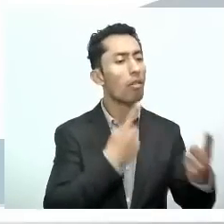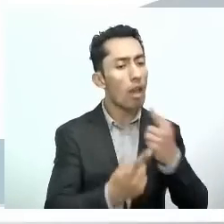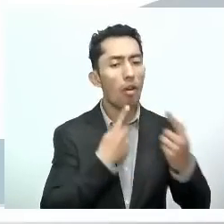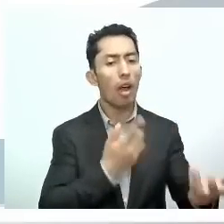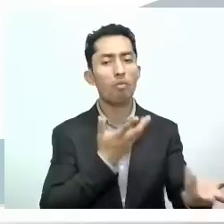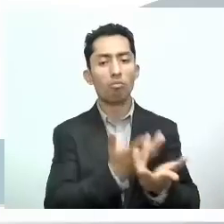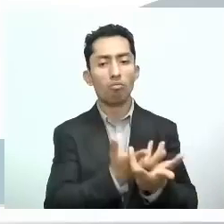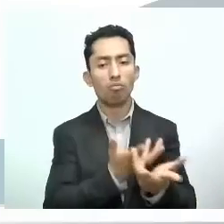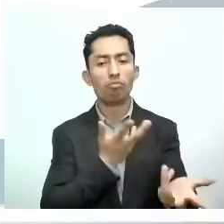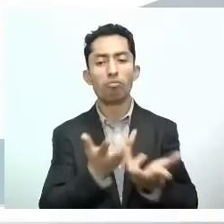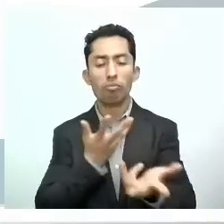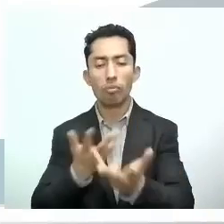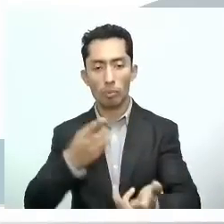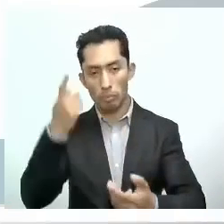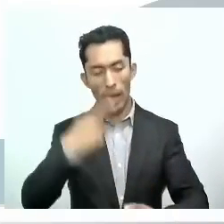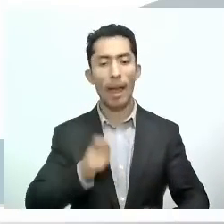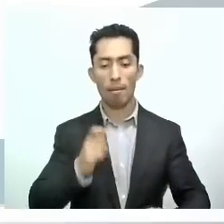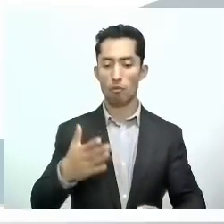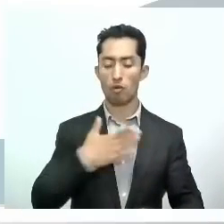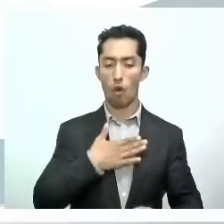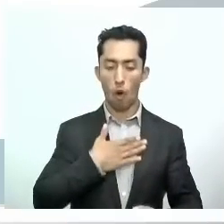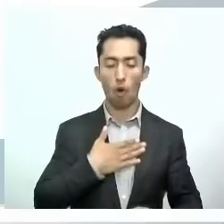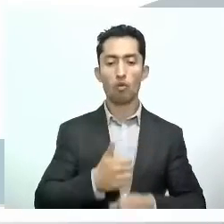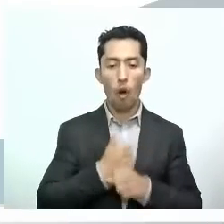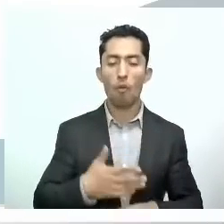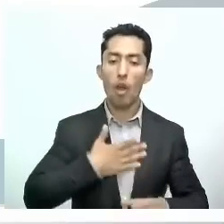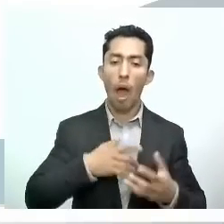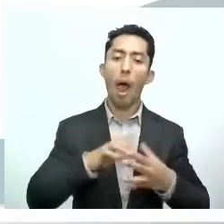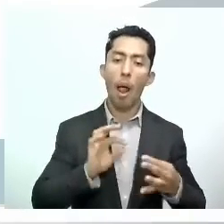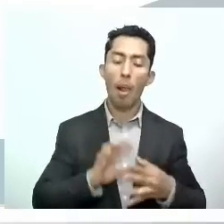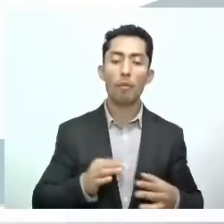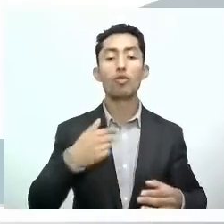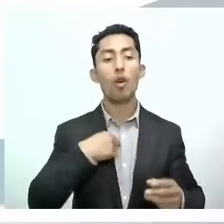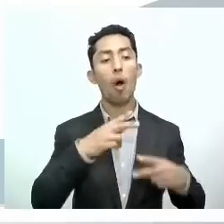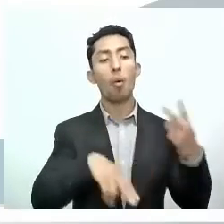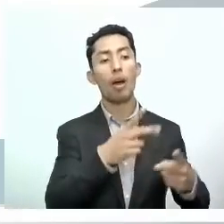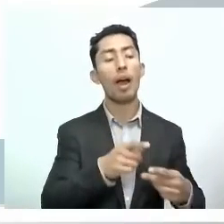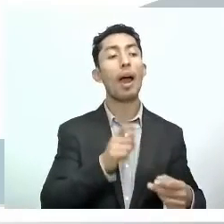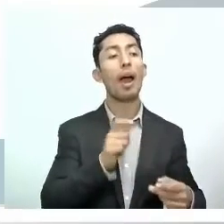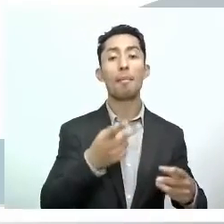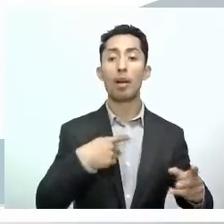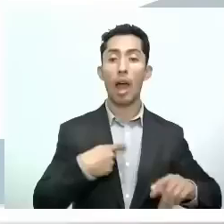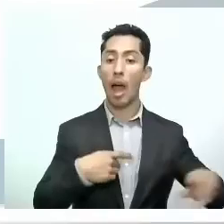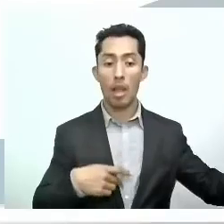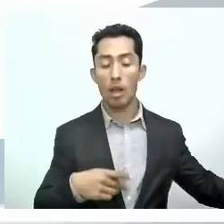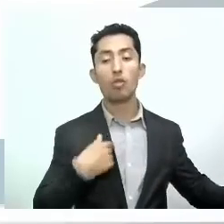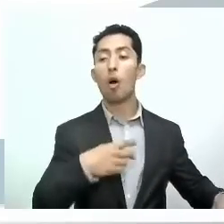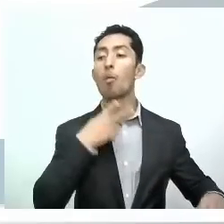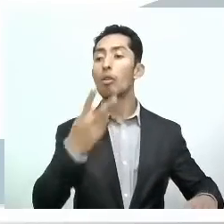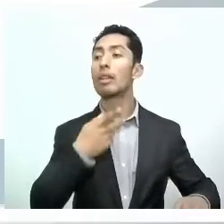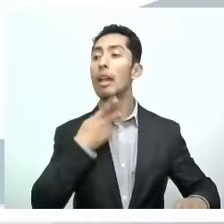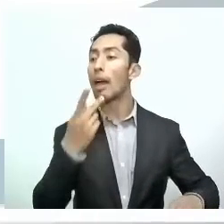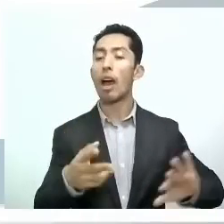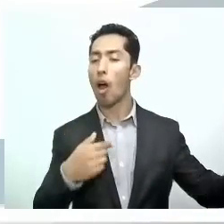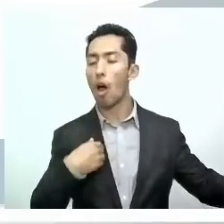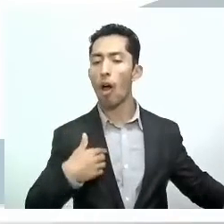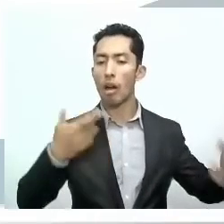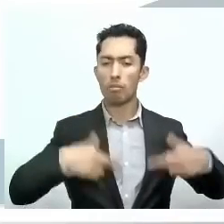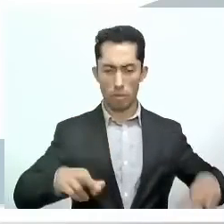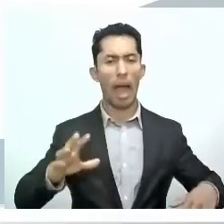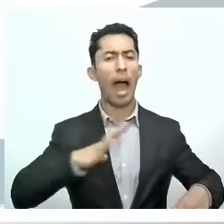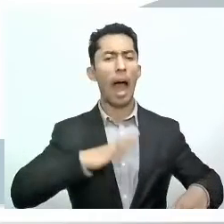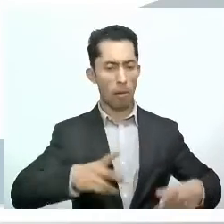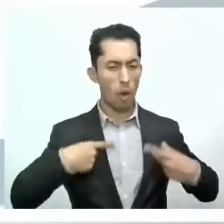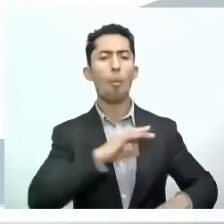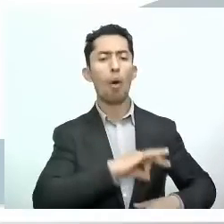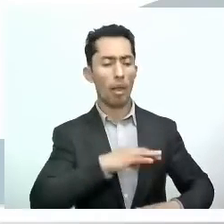en primera persona. No hay esto de yo voy a hablar por los que no tienen voz, porque todas las personas tienen voz. Entonces